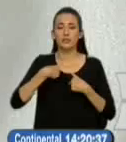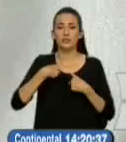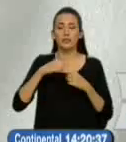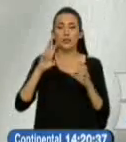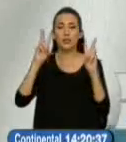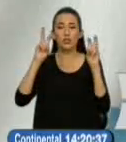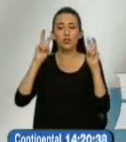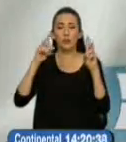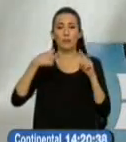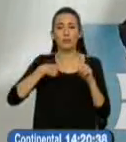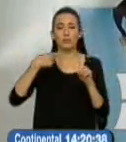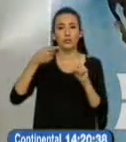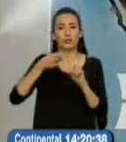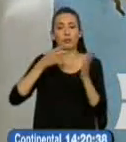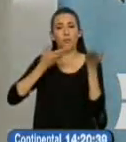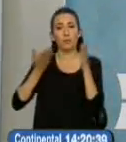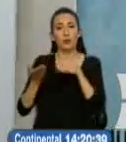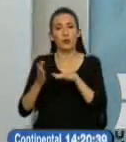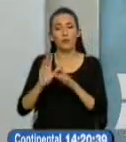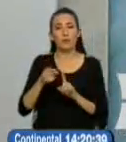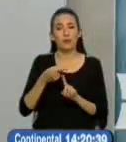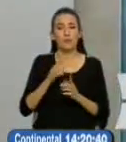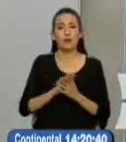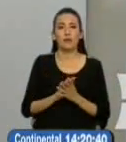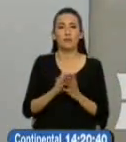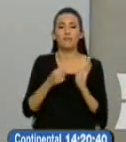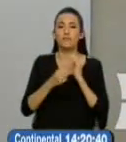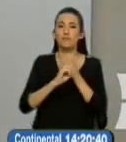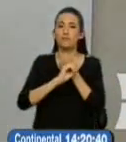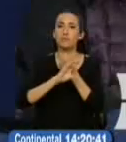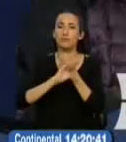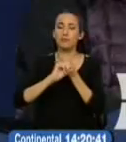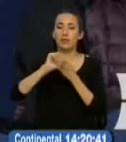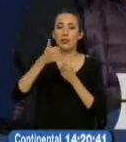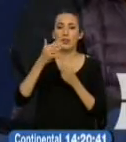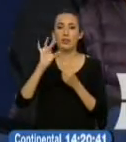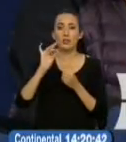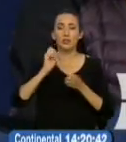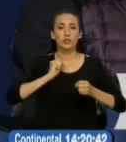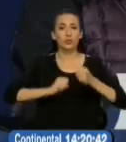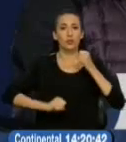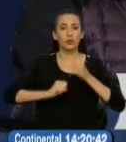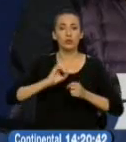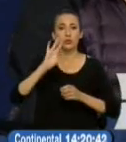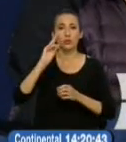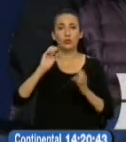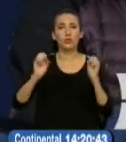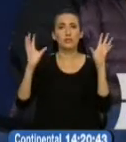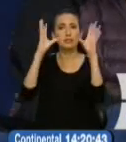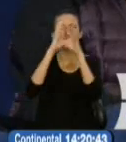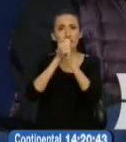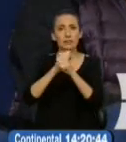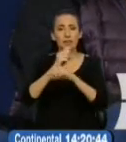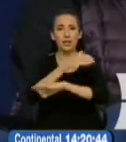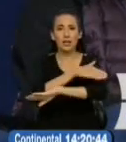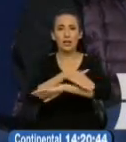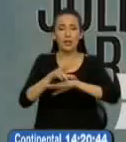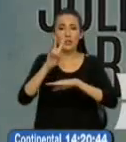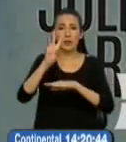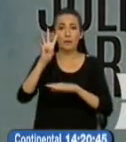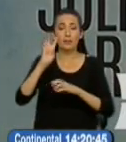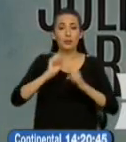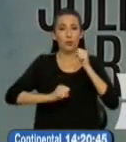ruiseñor de América Julio Jaramillo. Este trabajo será expuesto este jueves 18 de mayo a las 7 de la noche en el Boulevard de la Plaza 24 de